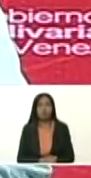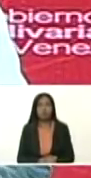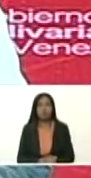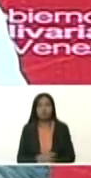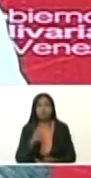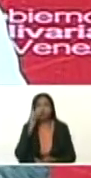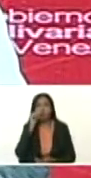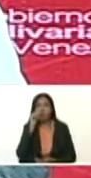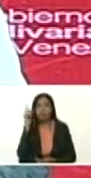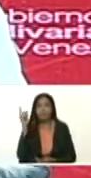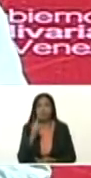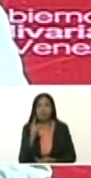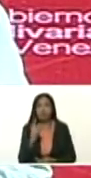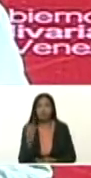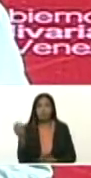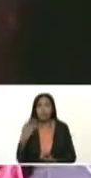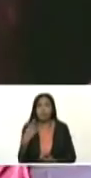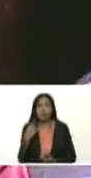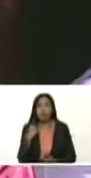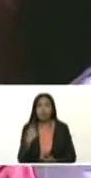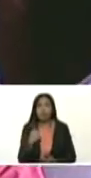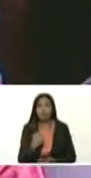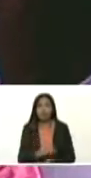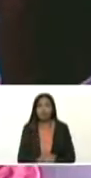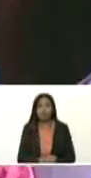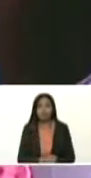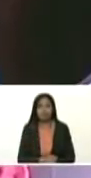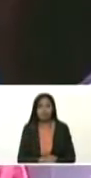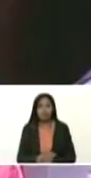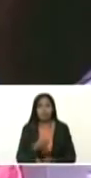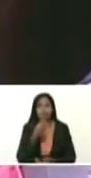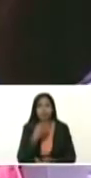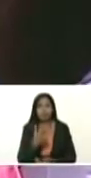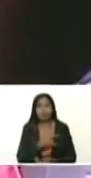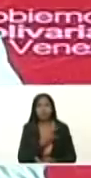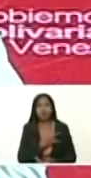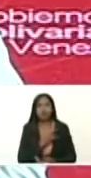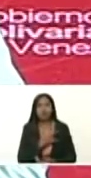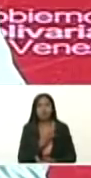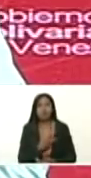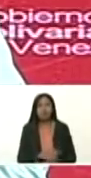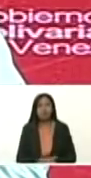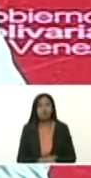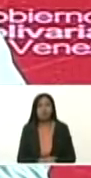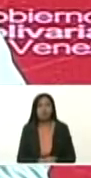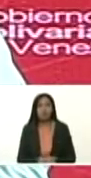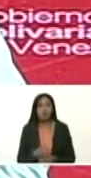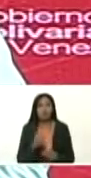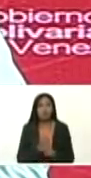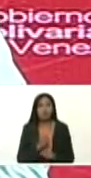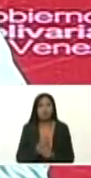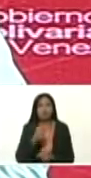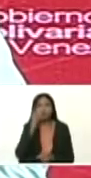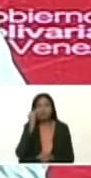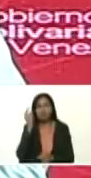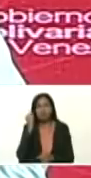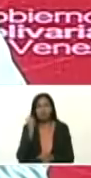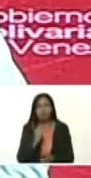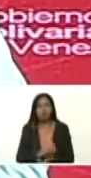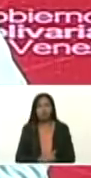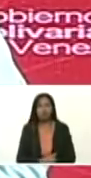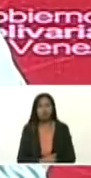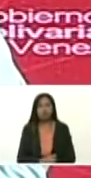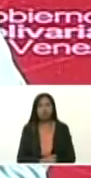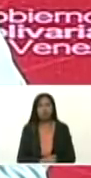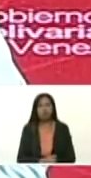Sí. ¿Te mandó a ti? Bueno, la universidad de los trabajadores y las trabajadoras